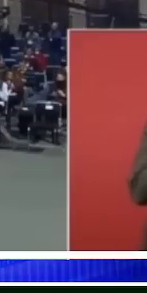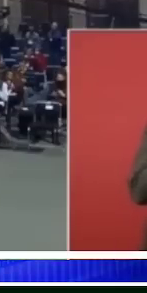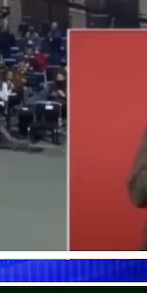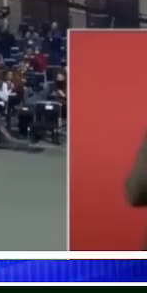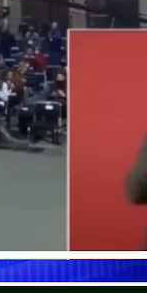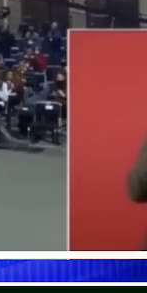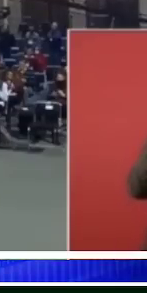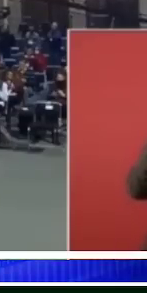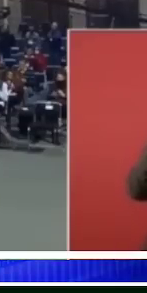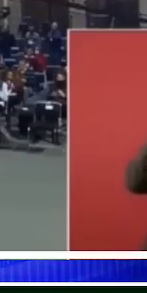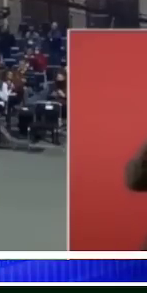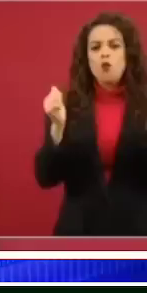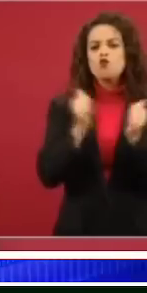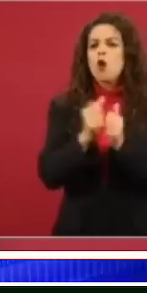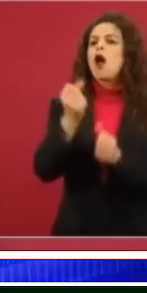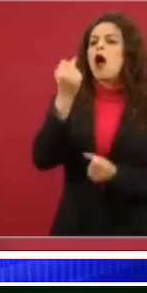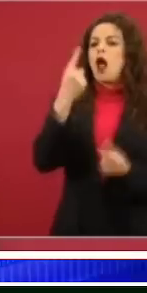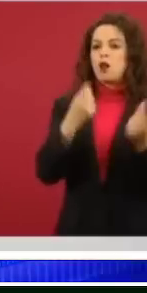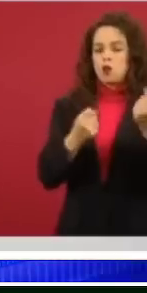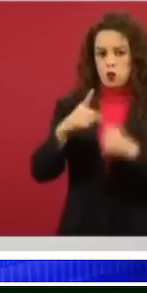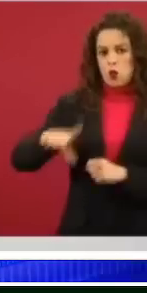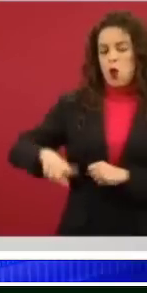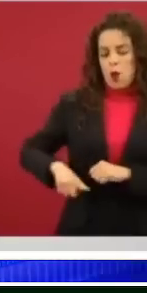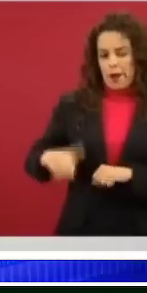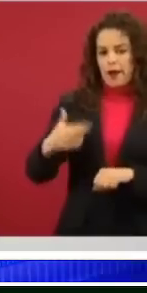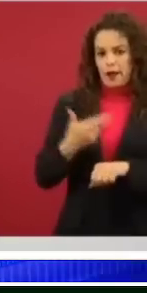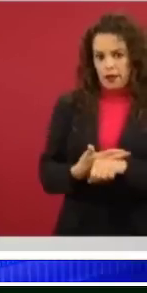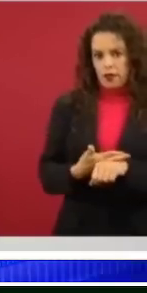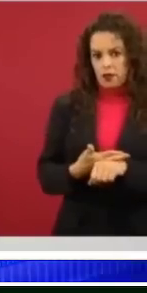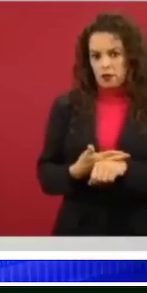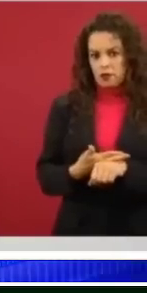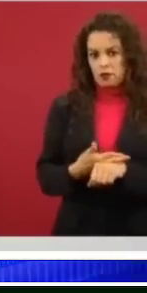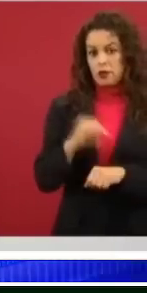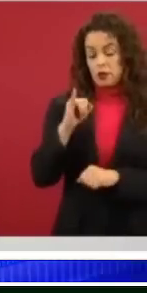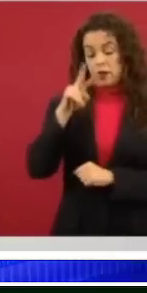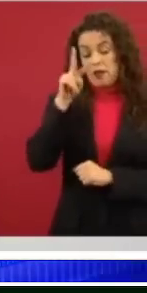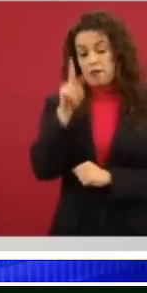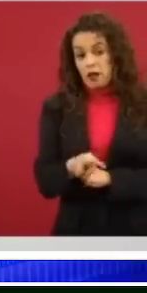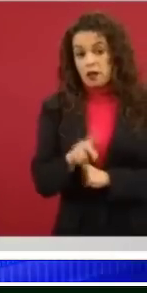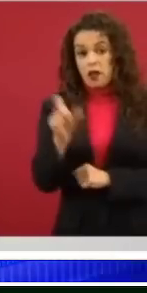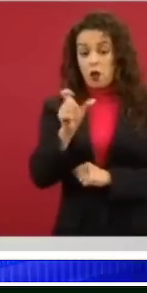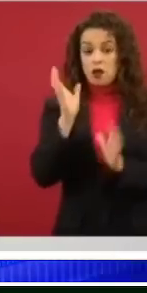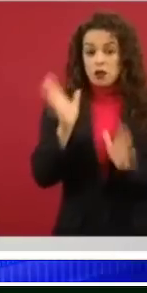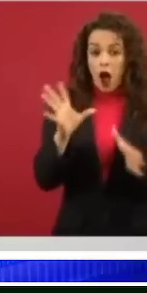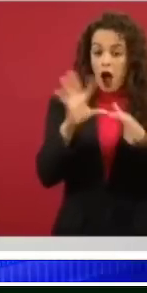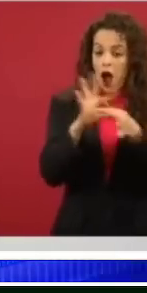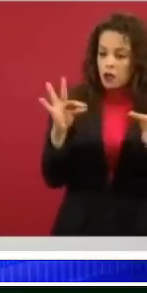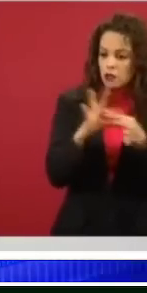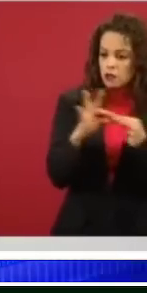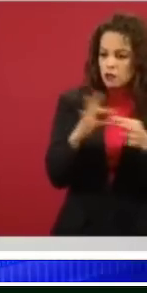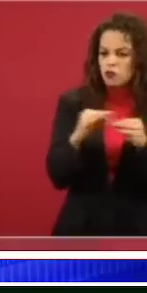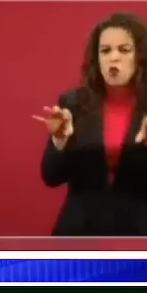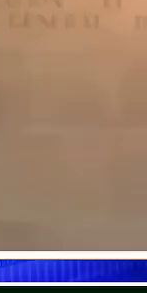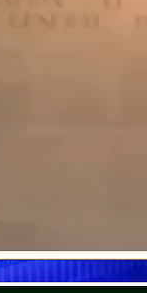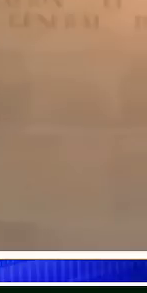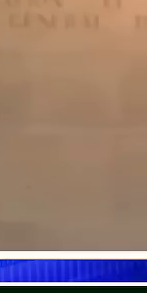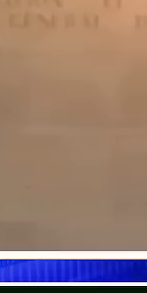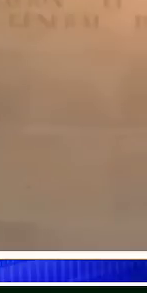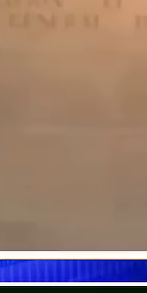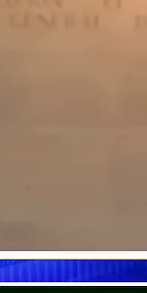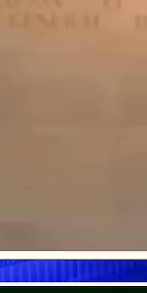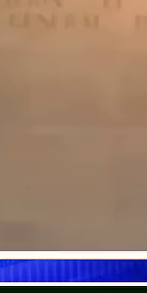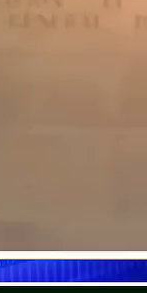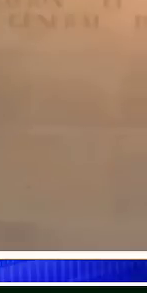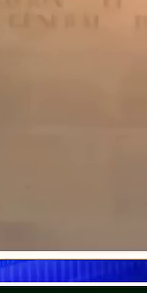este caso la jueza Presenta una suspensión temporal que es lo que hemos visto en otras ocasiones sin embargo después de esta suspensión temporal